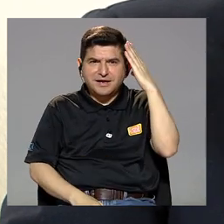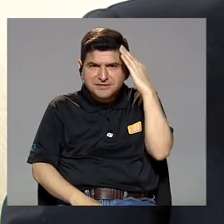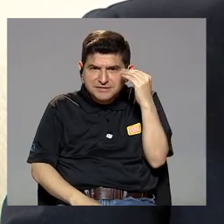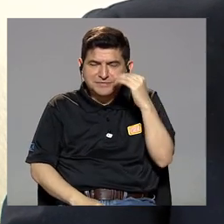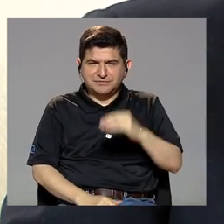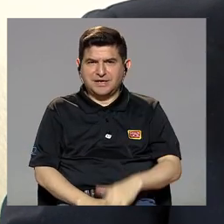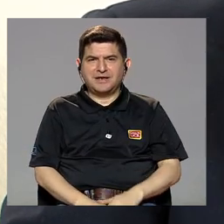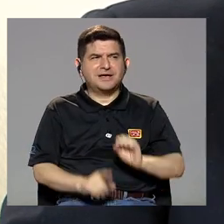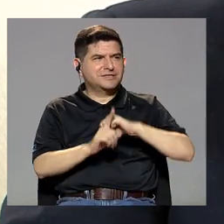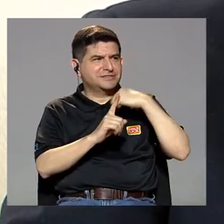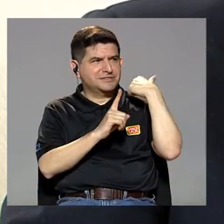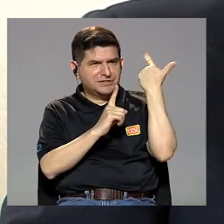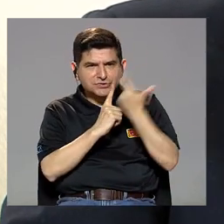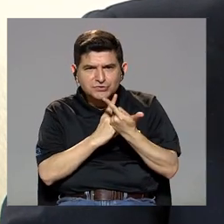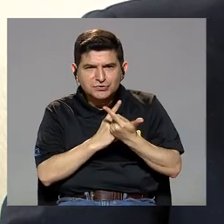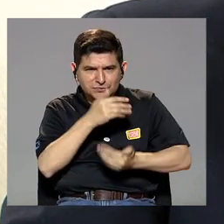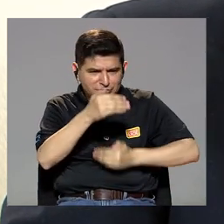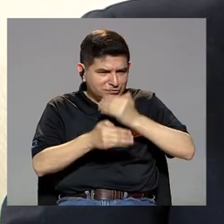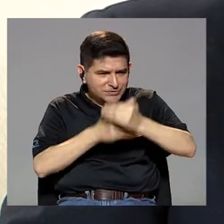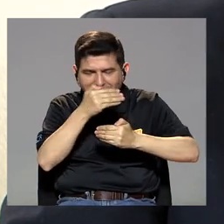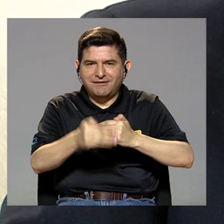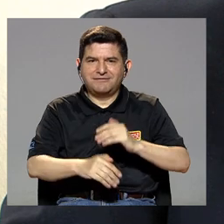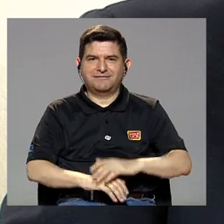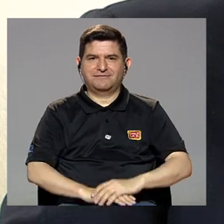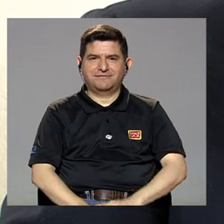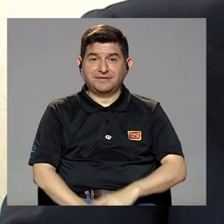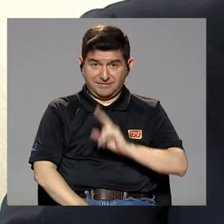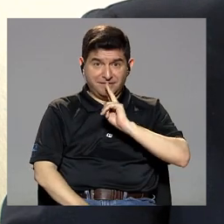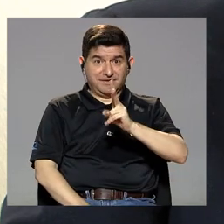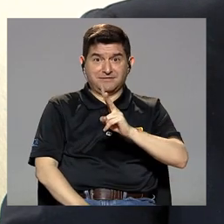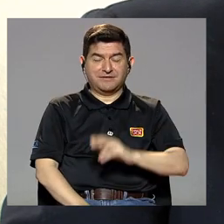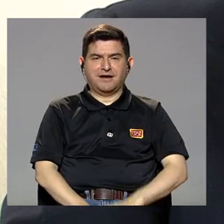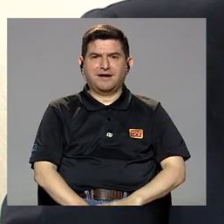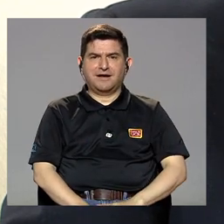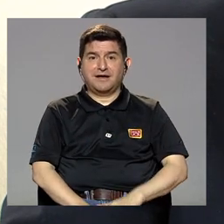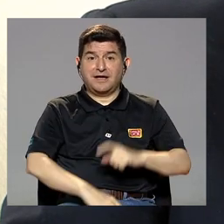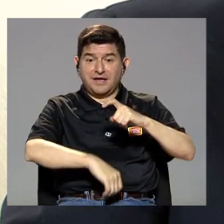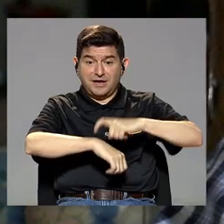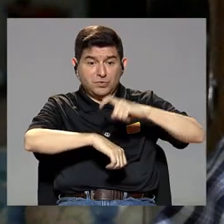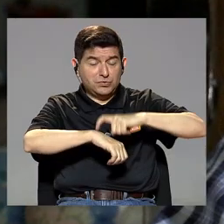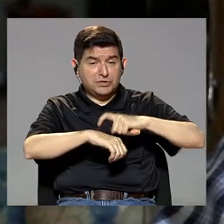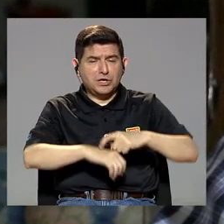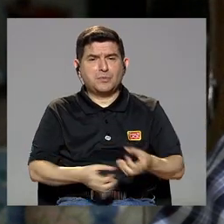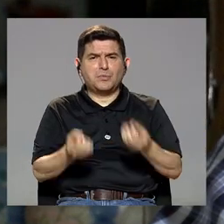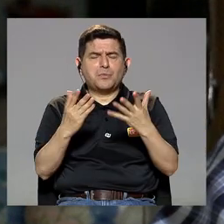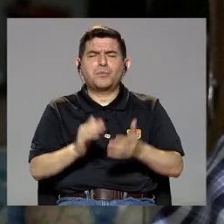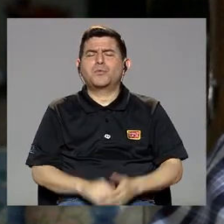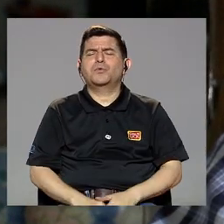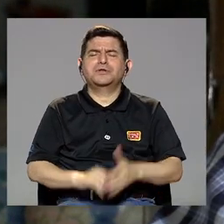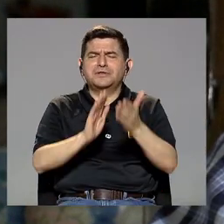socialista verdaderamente en una temporada cargada de aplausos